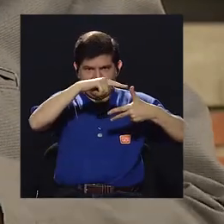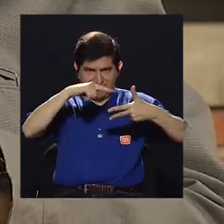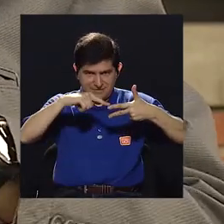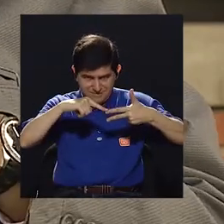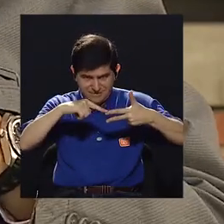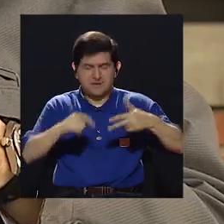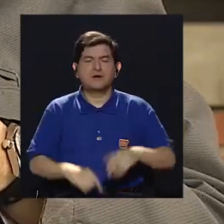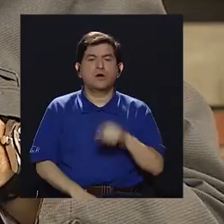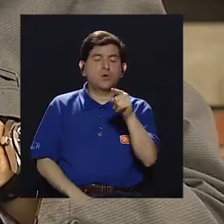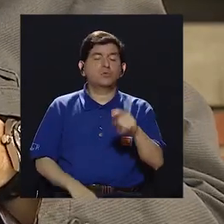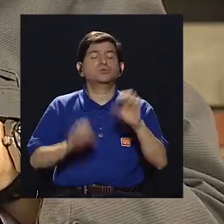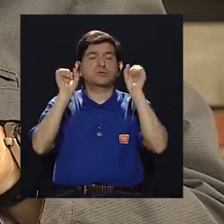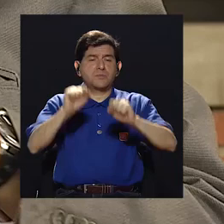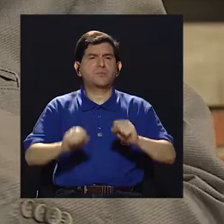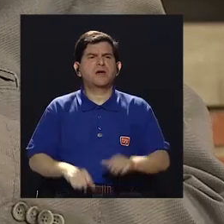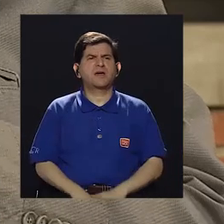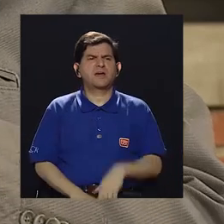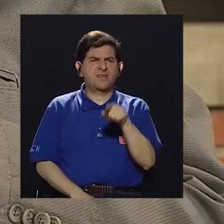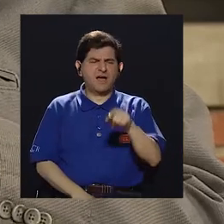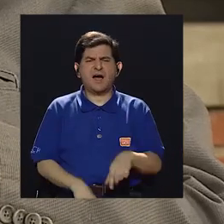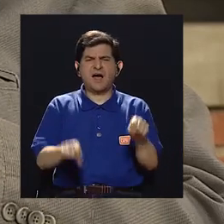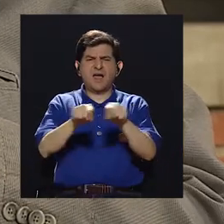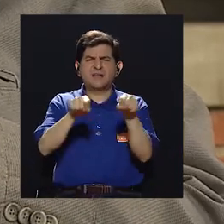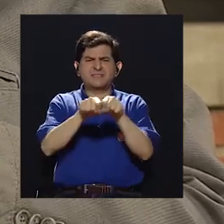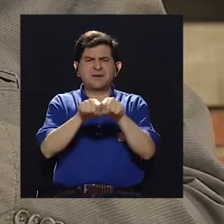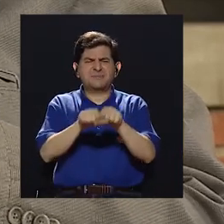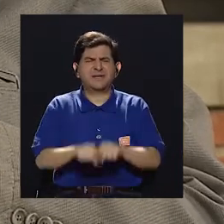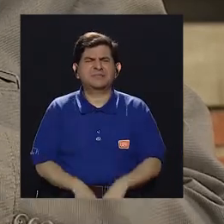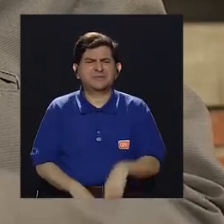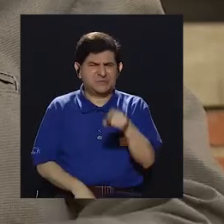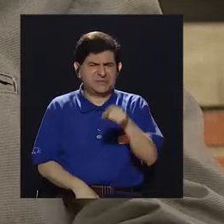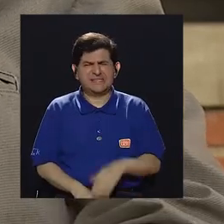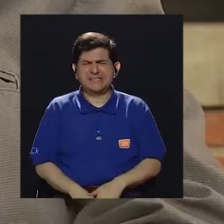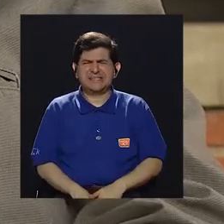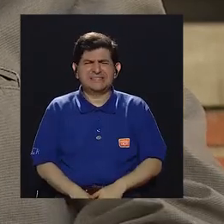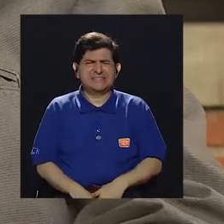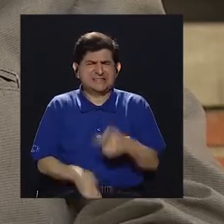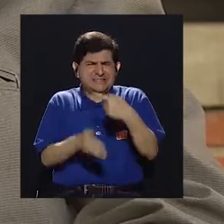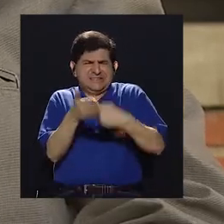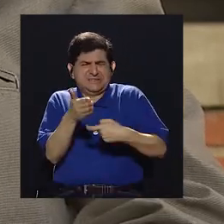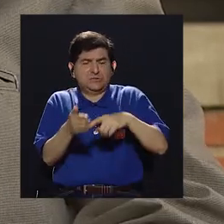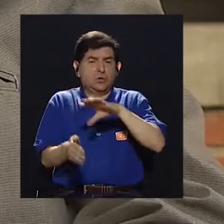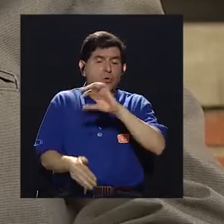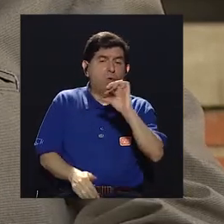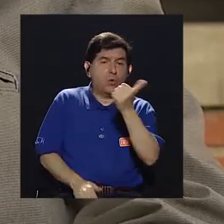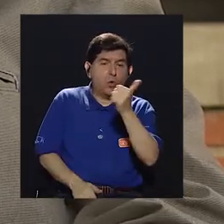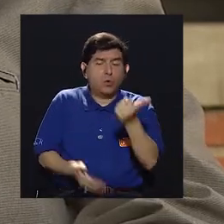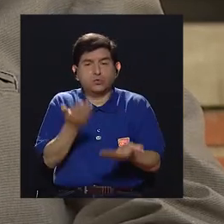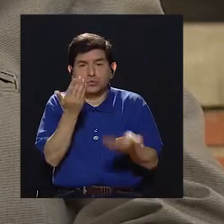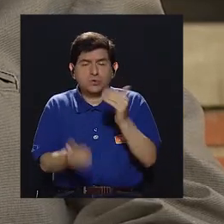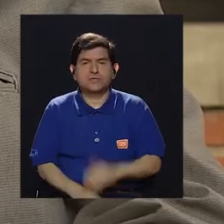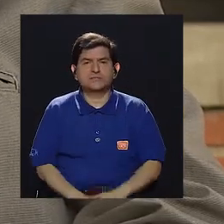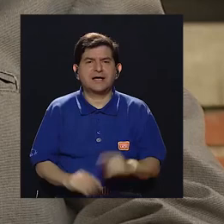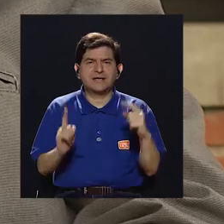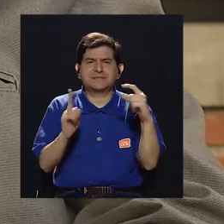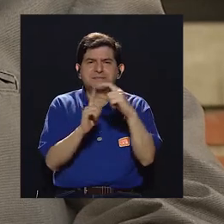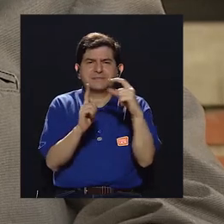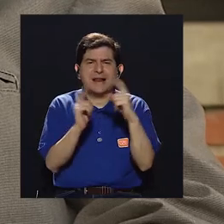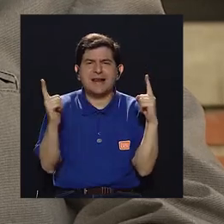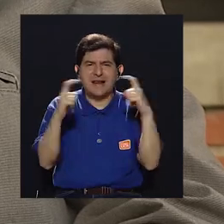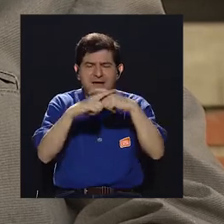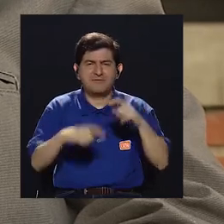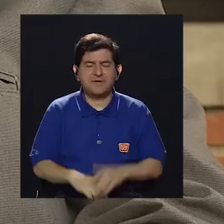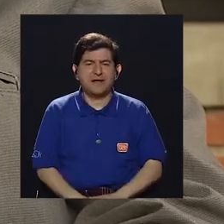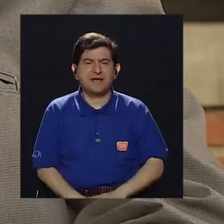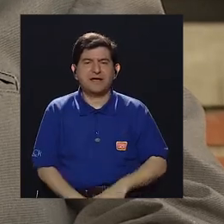sea, es la forma de que vos sentís, por ejemplo, un zapato apretado o que te puede tallar. Y la otra cosa es una palabra un poquillo compleja, pero